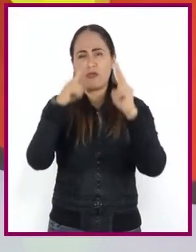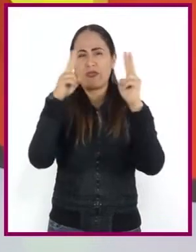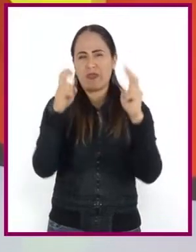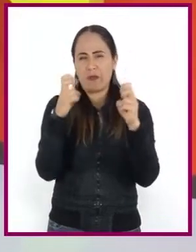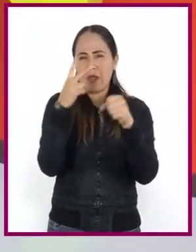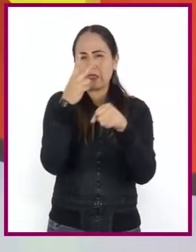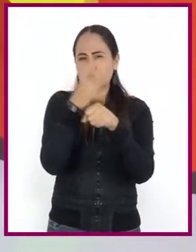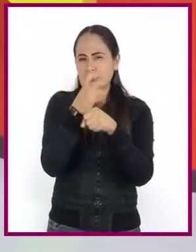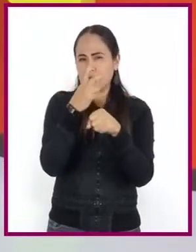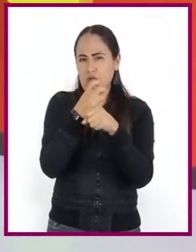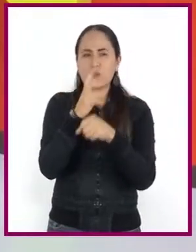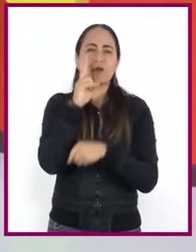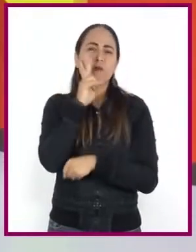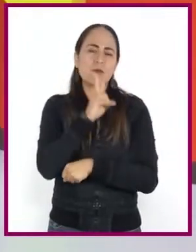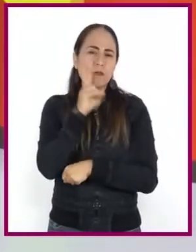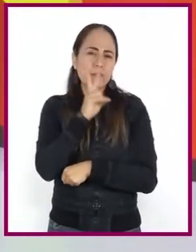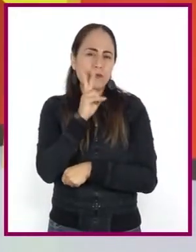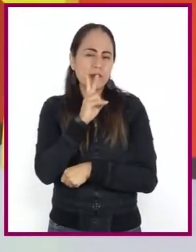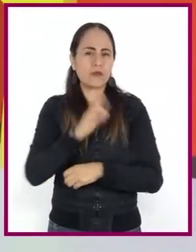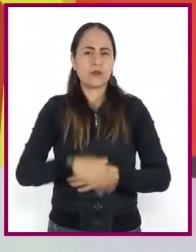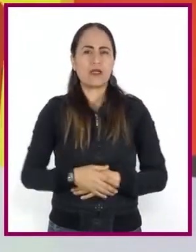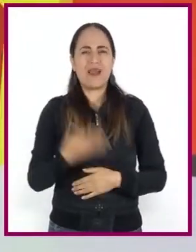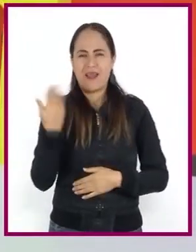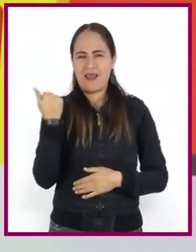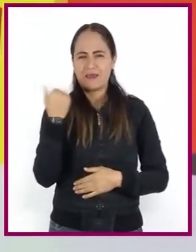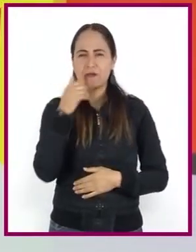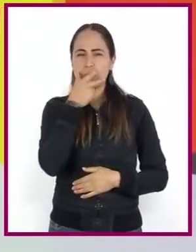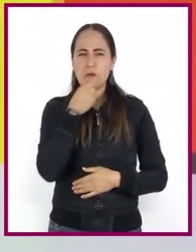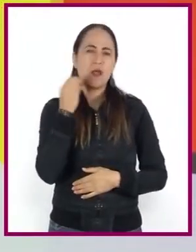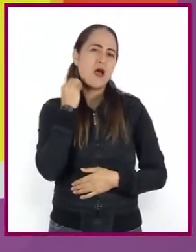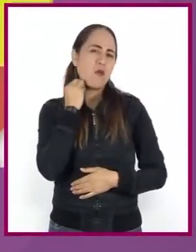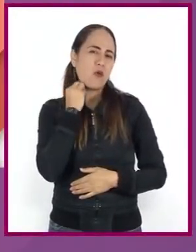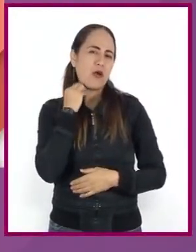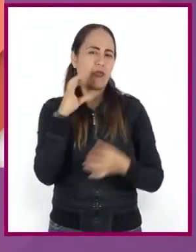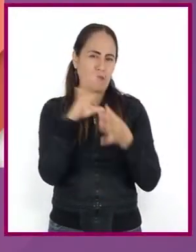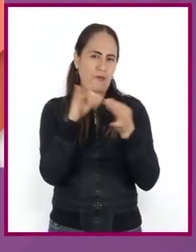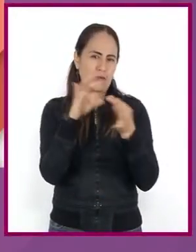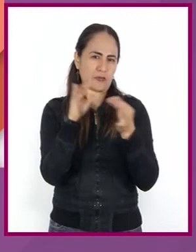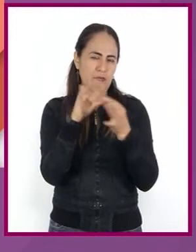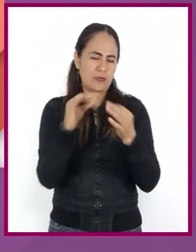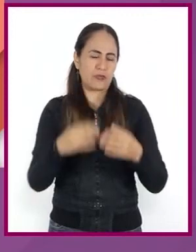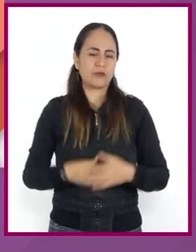ello, tomaremos en cuenta lo que el abogado nos ha señalado.